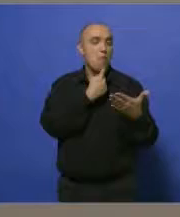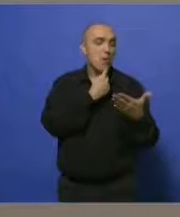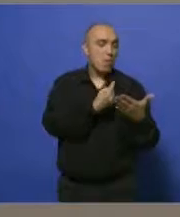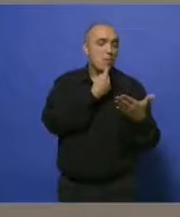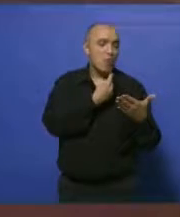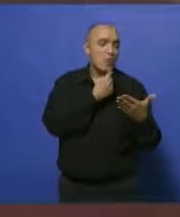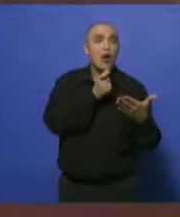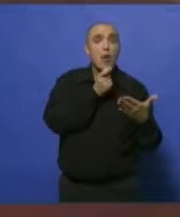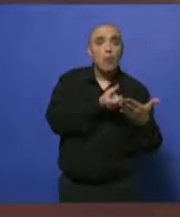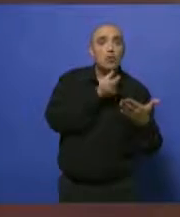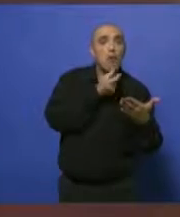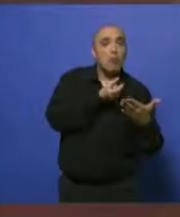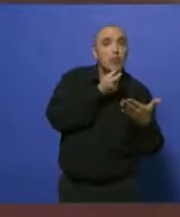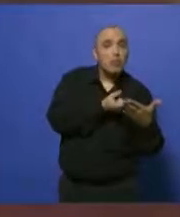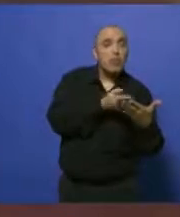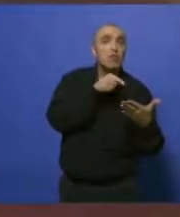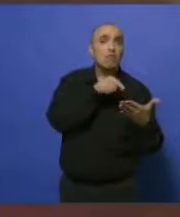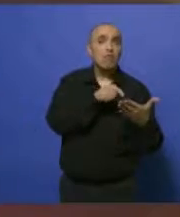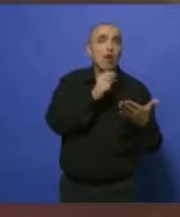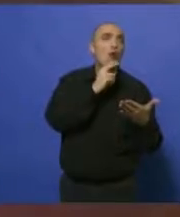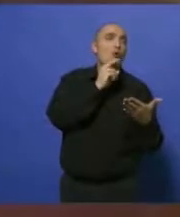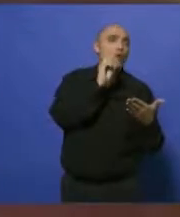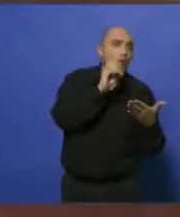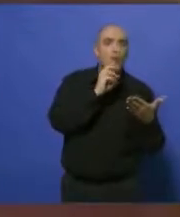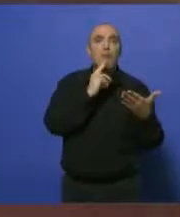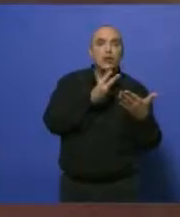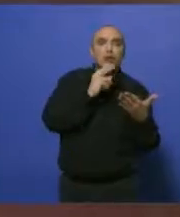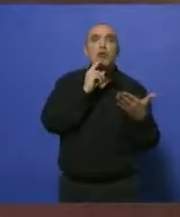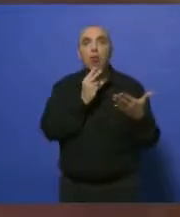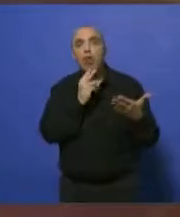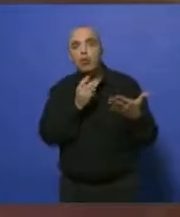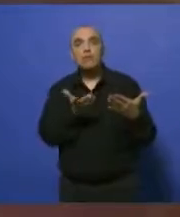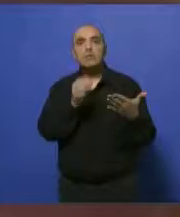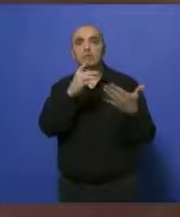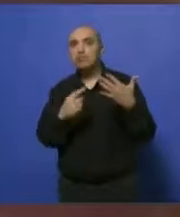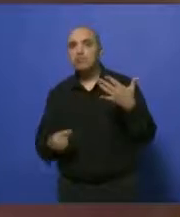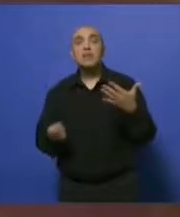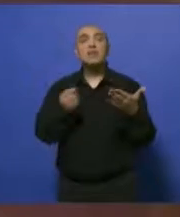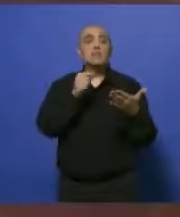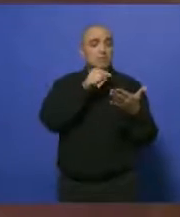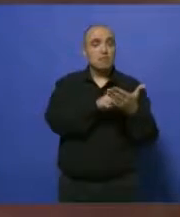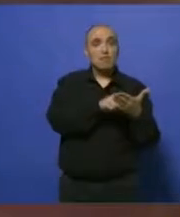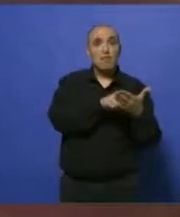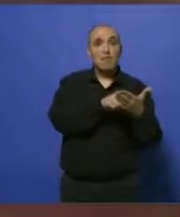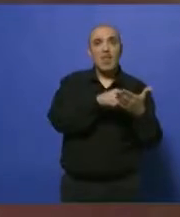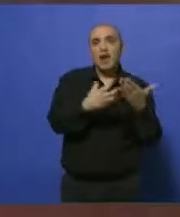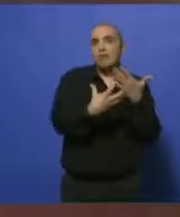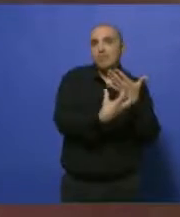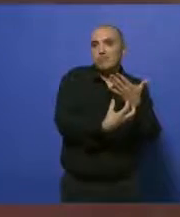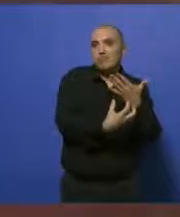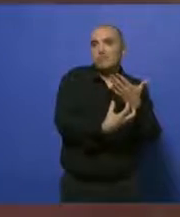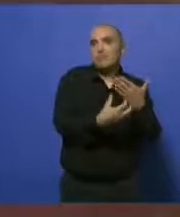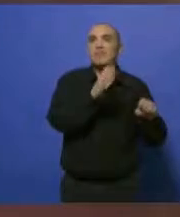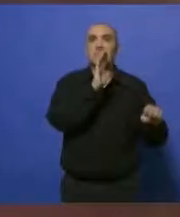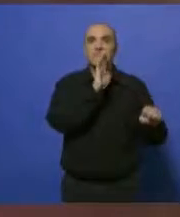responde sobre, obviamente, la identidad del dueño de la línea y de esta manera ya queda registrado en el ENACOM a partir del Gobierno Nacional, del Ente Nacional